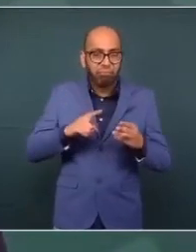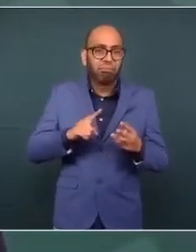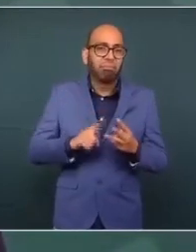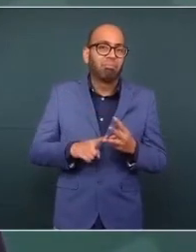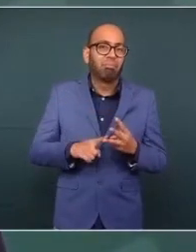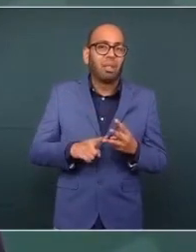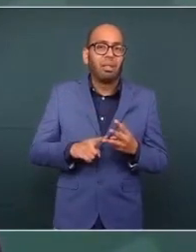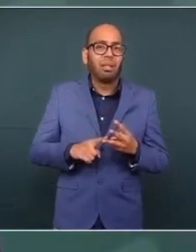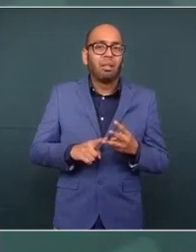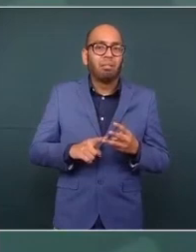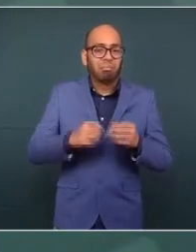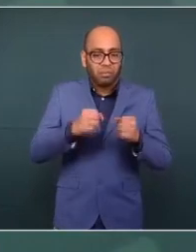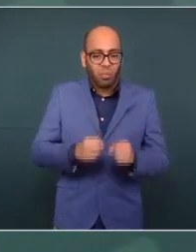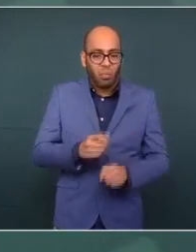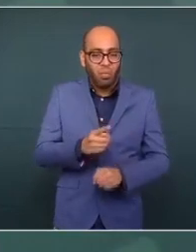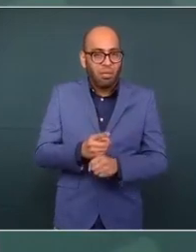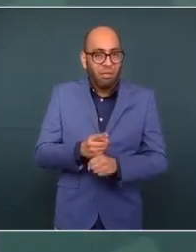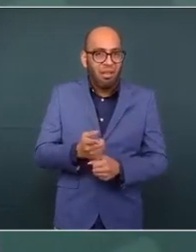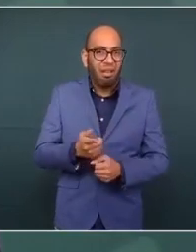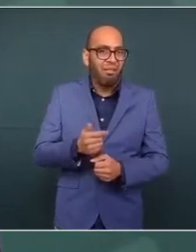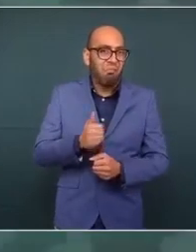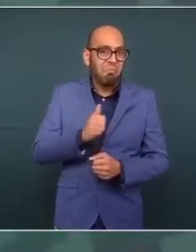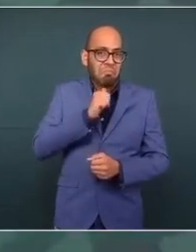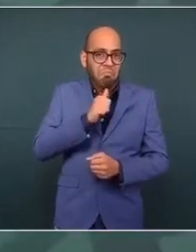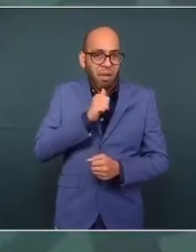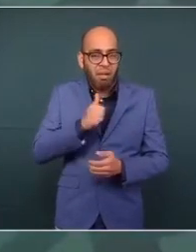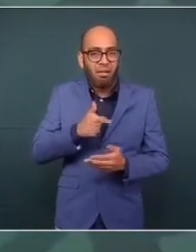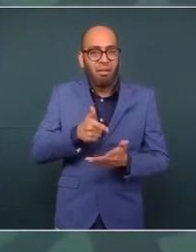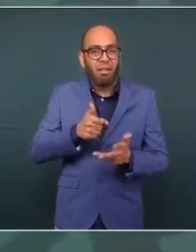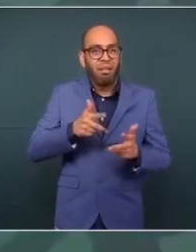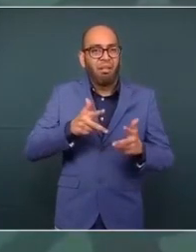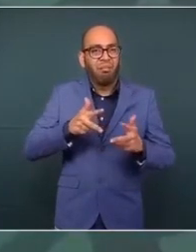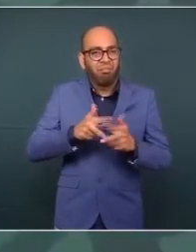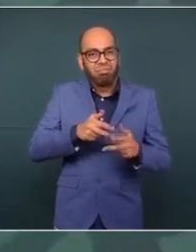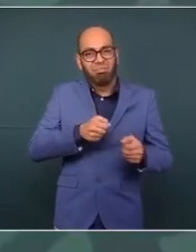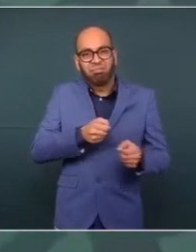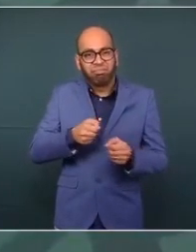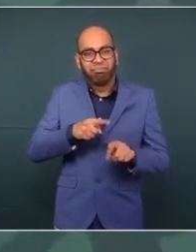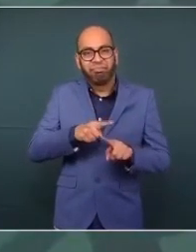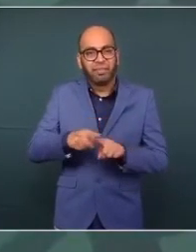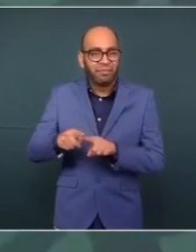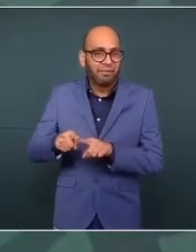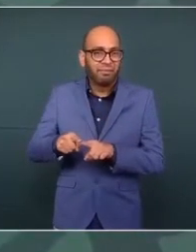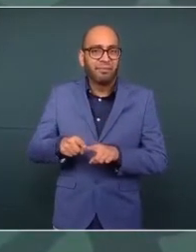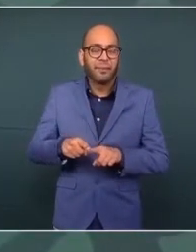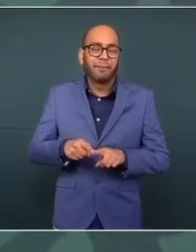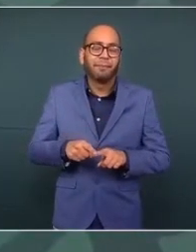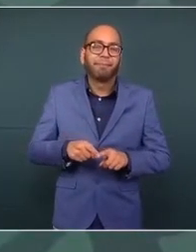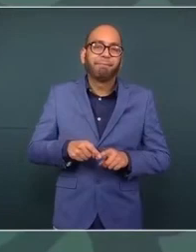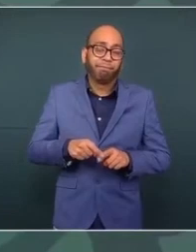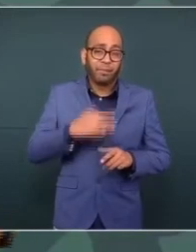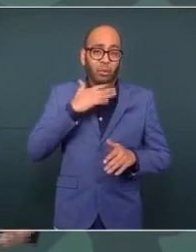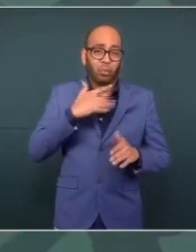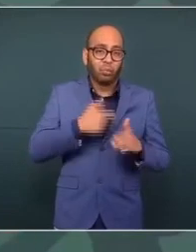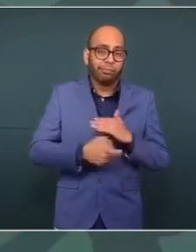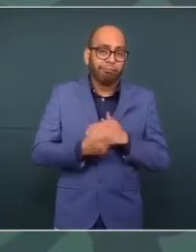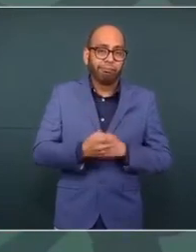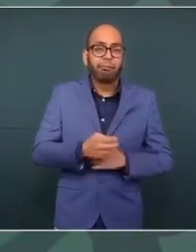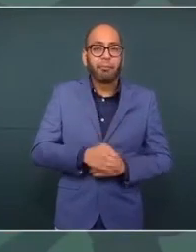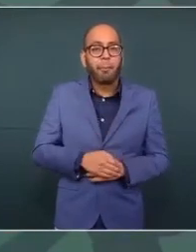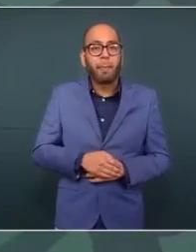de la inseguridad, de la violencia. Entonces es una transformación y